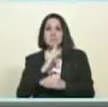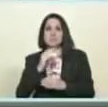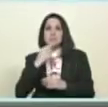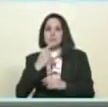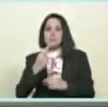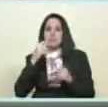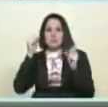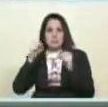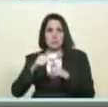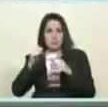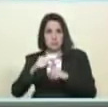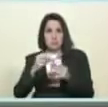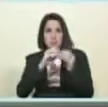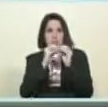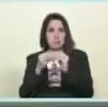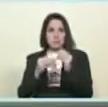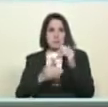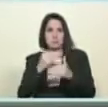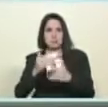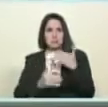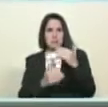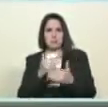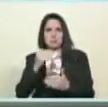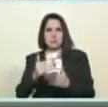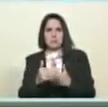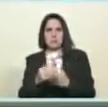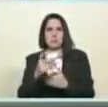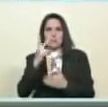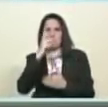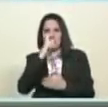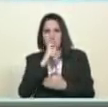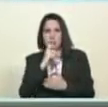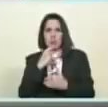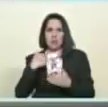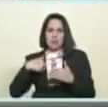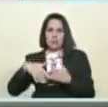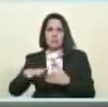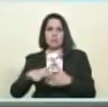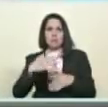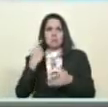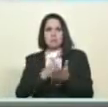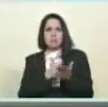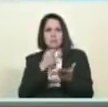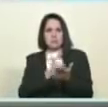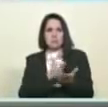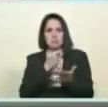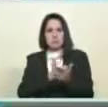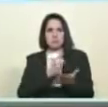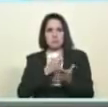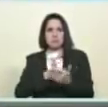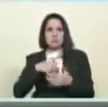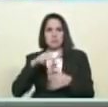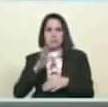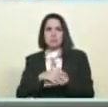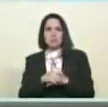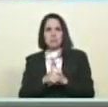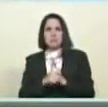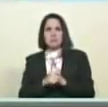decir, está bien, te refinancio, me pagas esto dentro de 2 años, ¿vale? Échale pierna y me sigues pagando el capital, tal, tal,